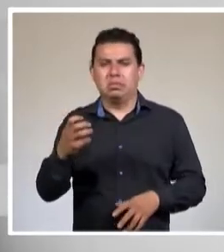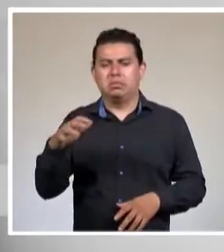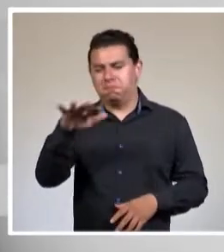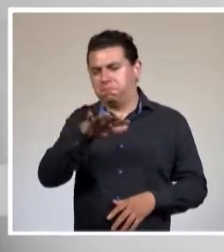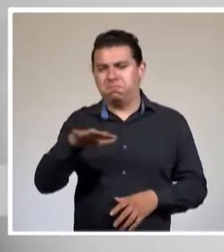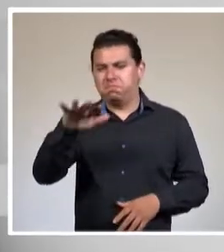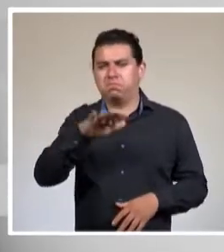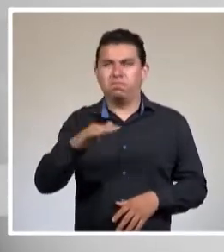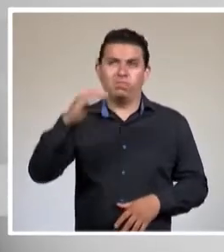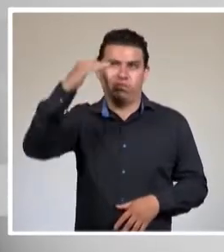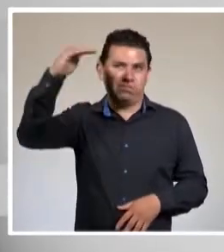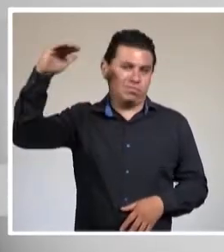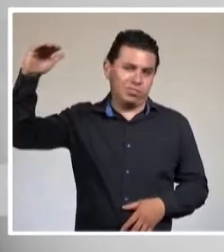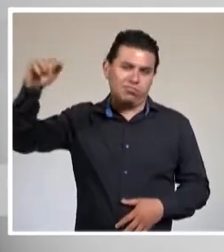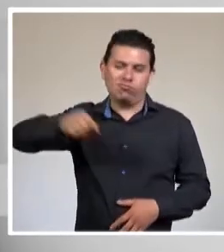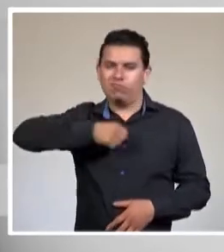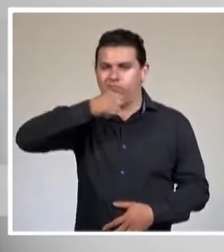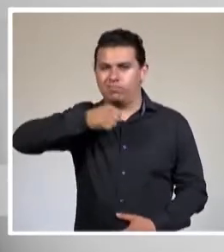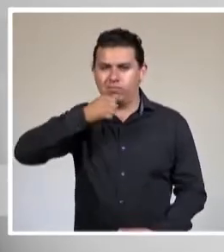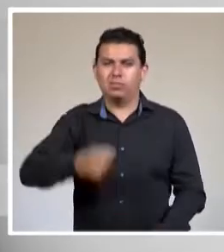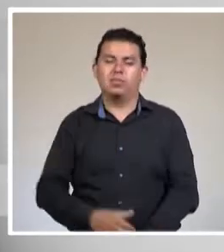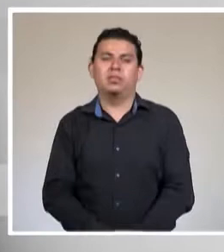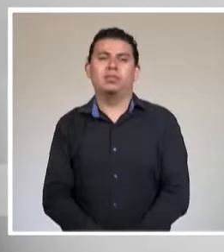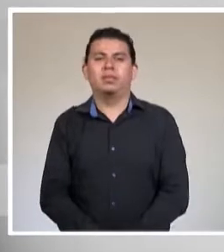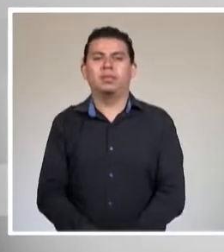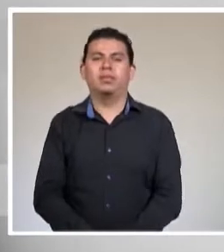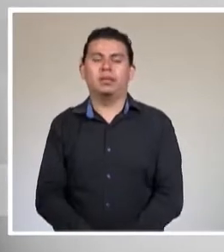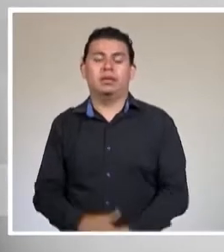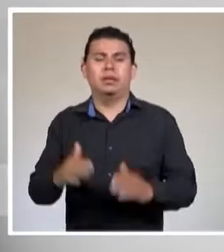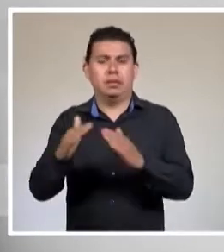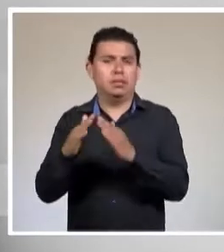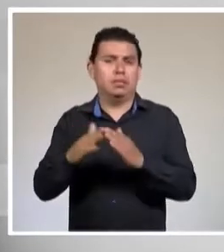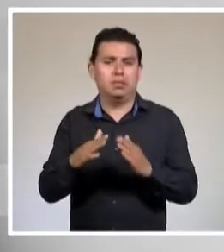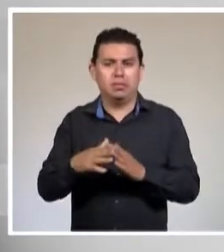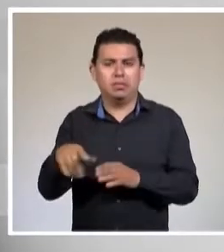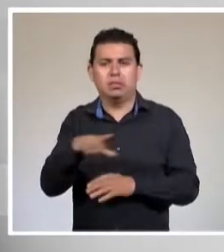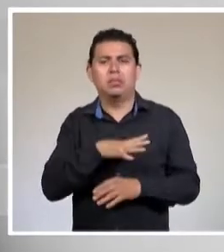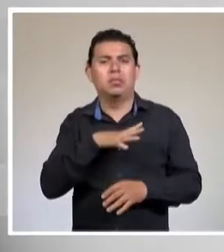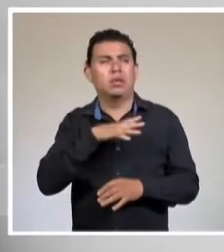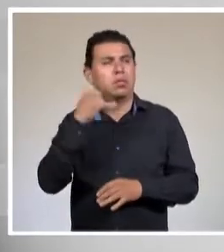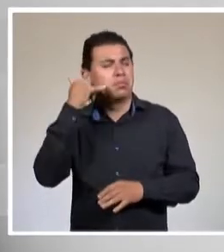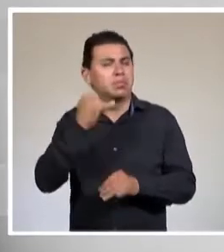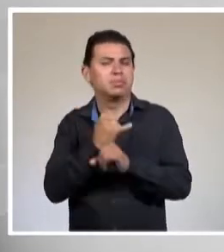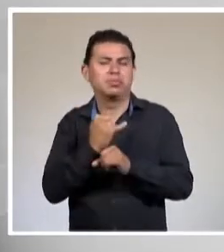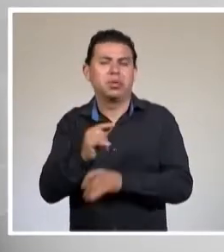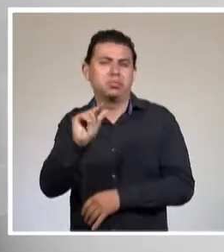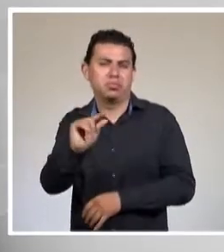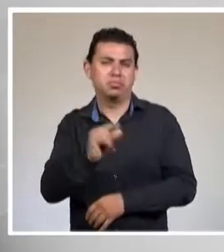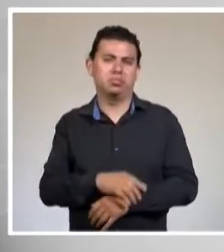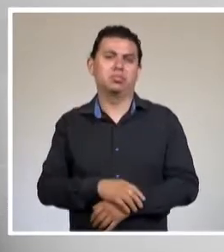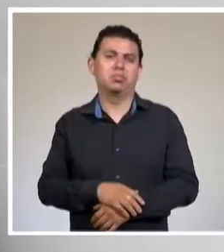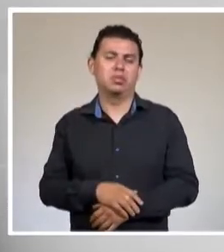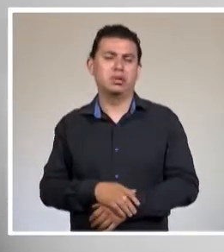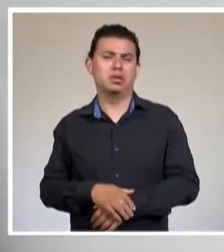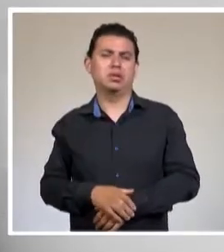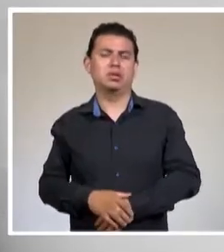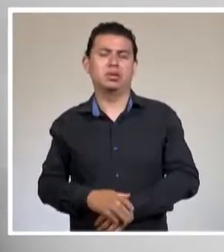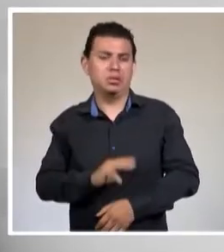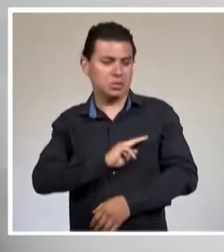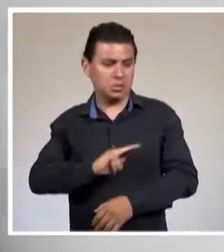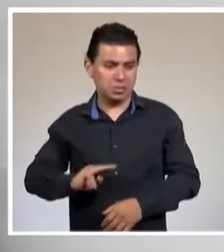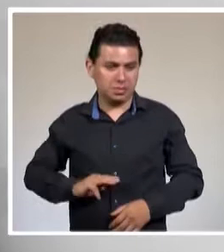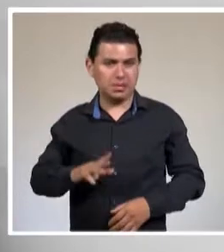su mayoría adultos mayores sólo pocos hogares tienen el servicio de telefonía fija al tratarse de un municipio